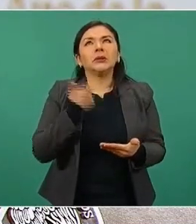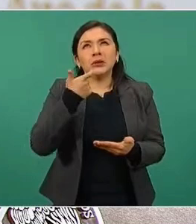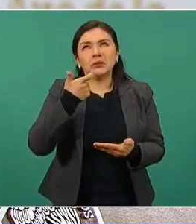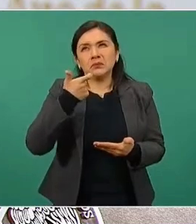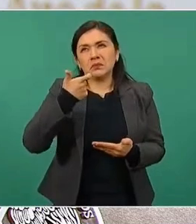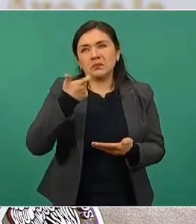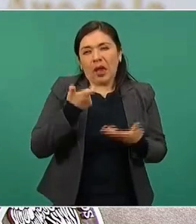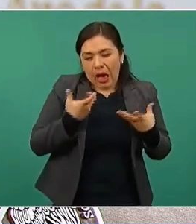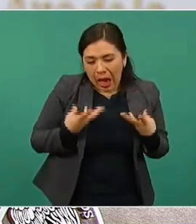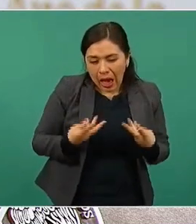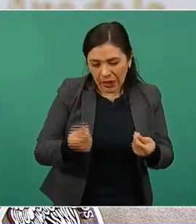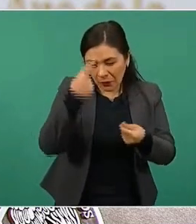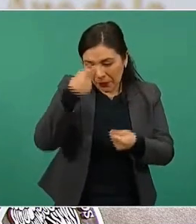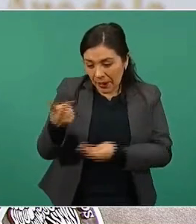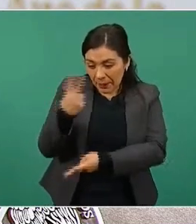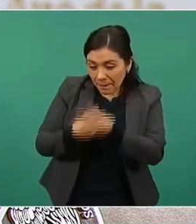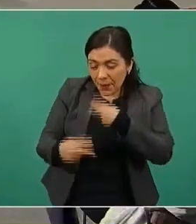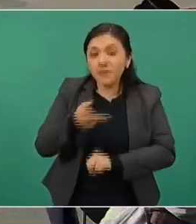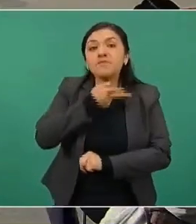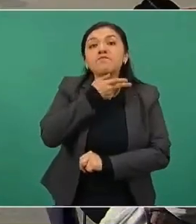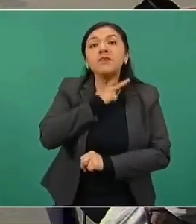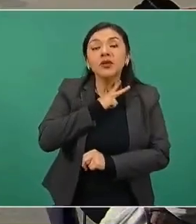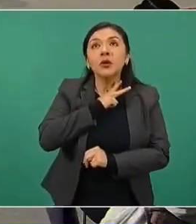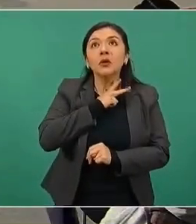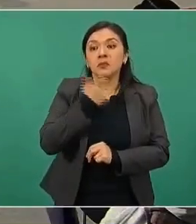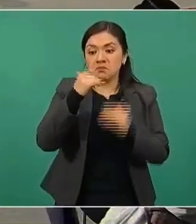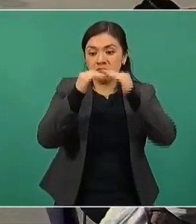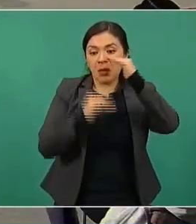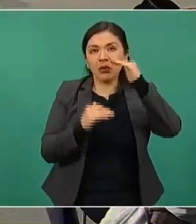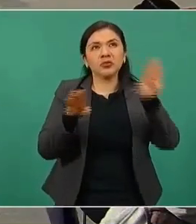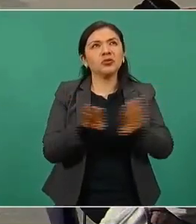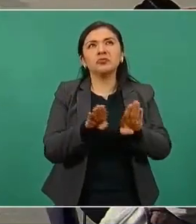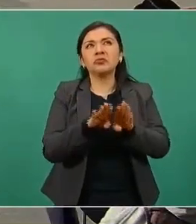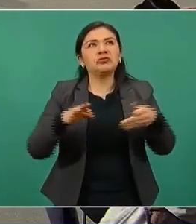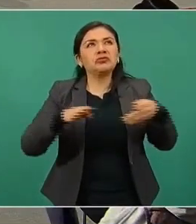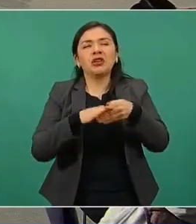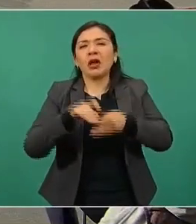costos de extracción de más del 20%, presidente.